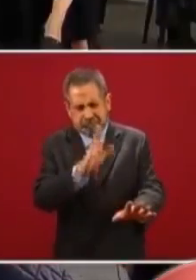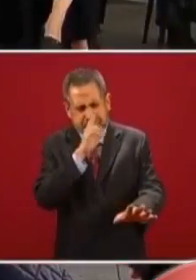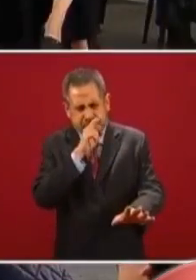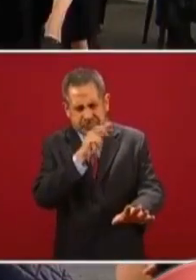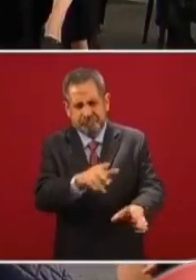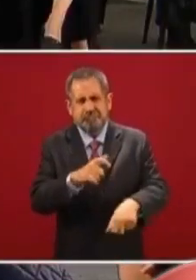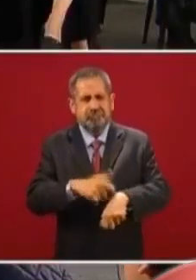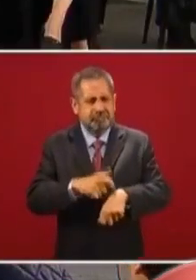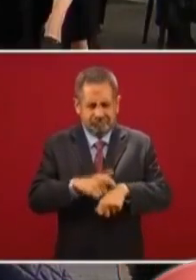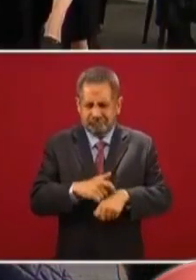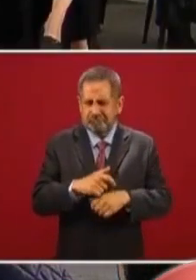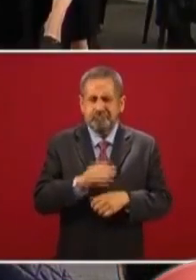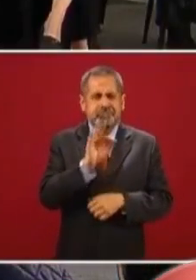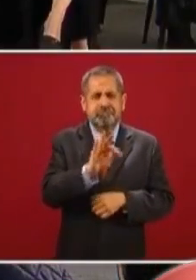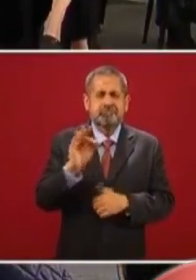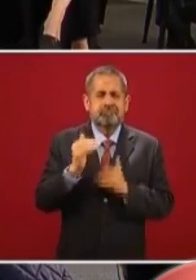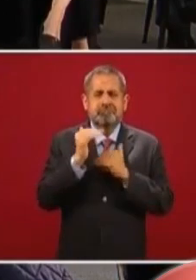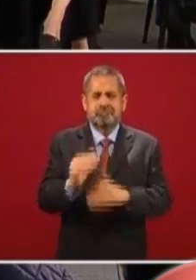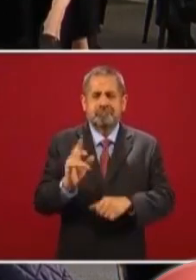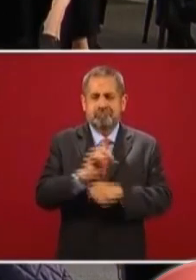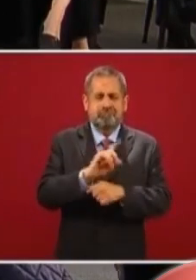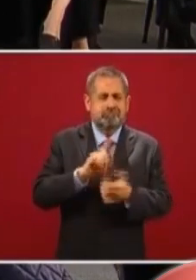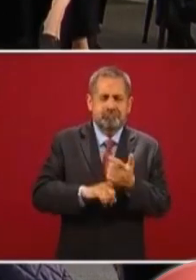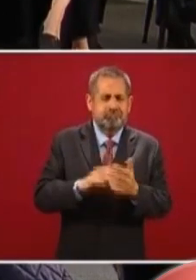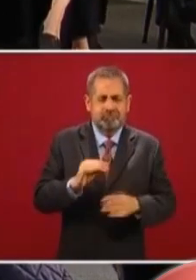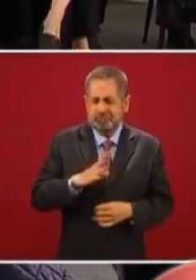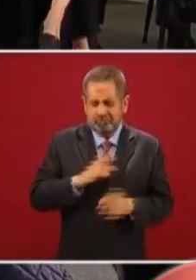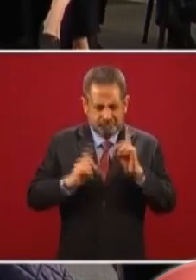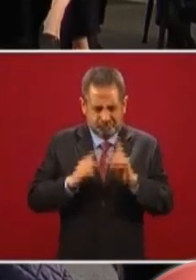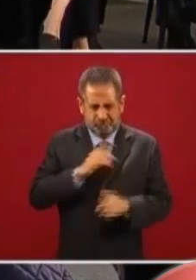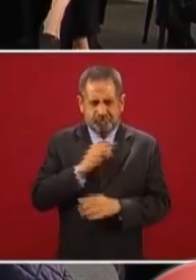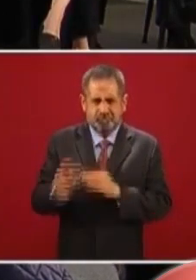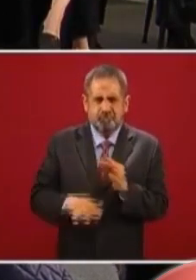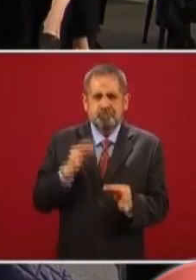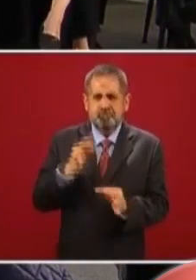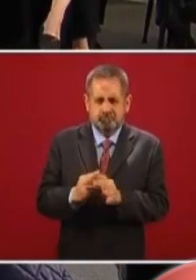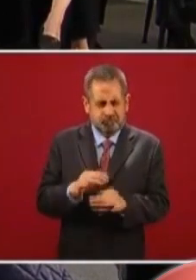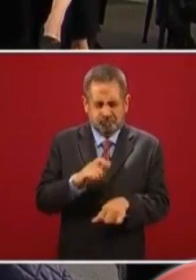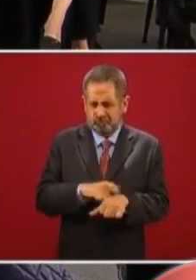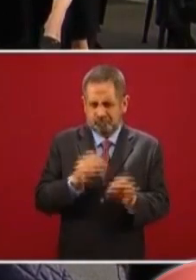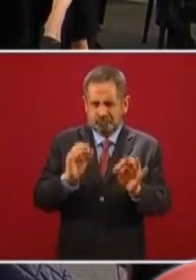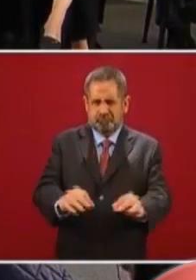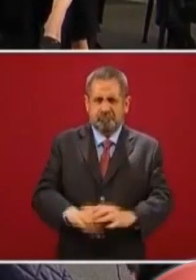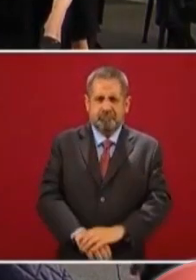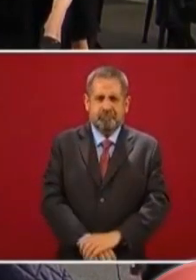está programado, está en el calendario de obra y no tenga duda de que cumpliremos la ambición en tiempo y forma.